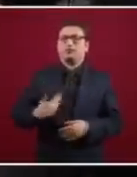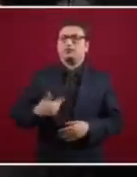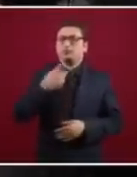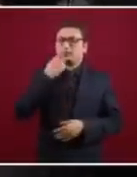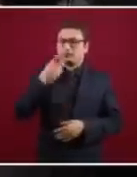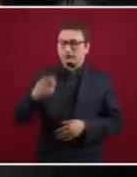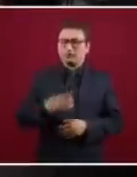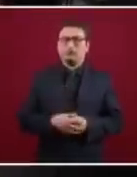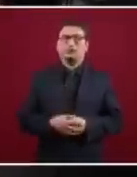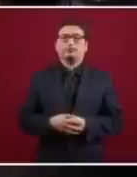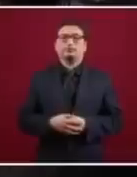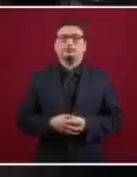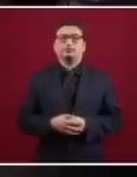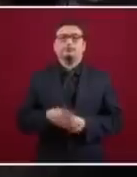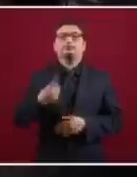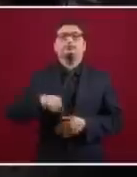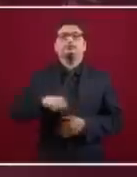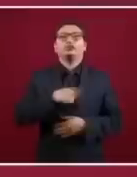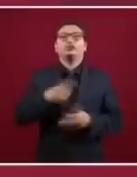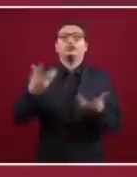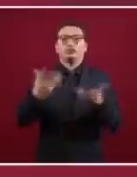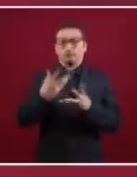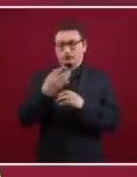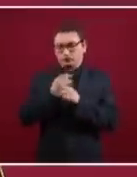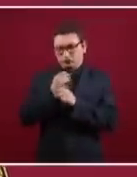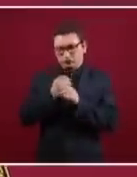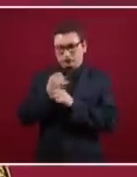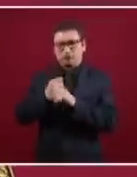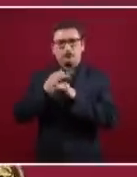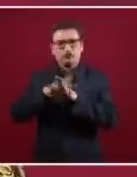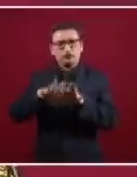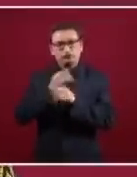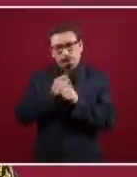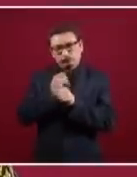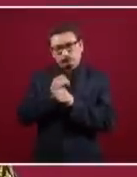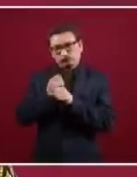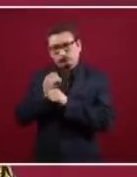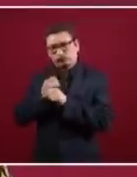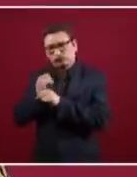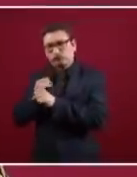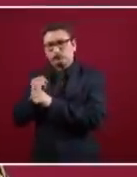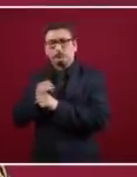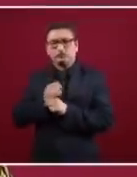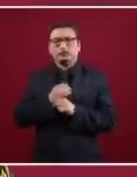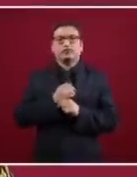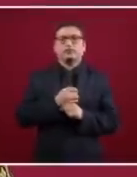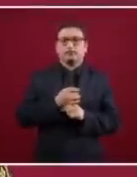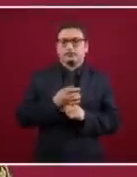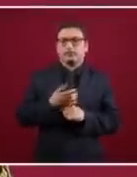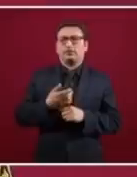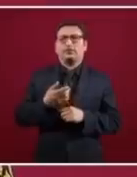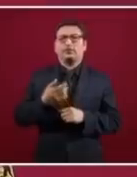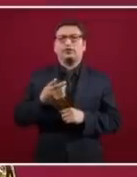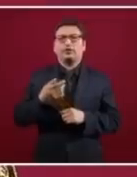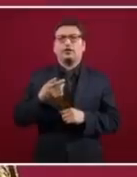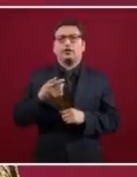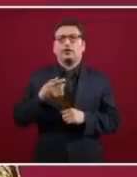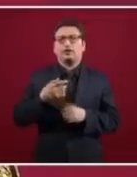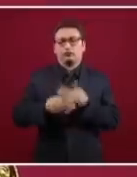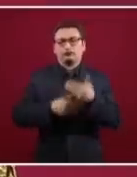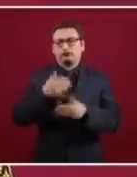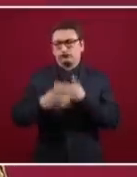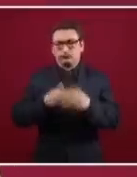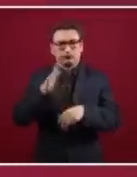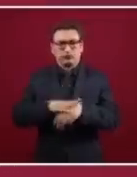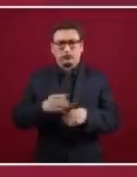vamos a utilizar esta inteligencia y realmente tendremos que reforzar estas partes para que el producto